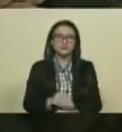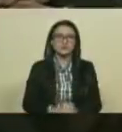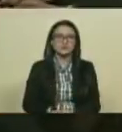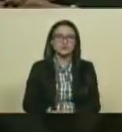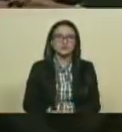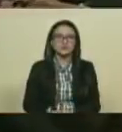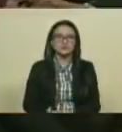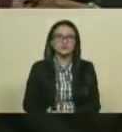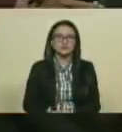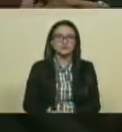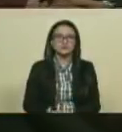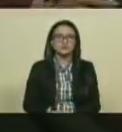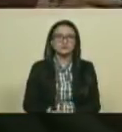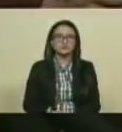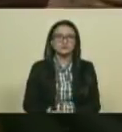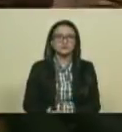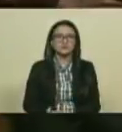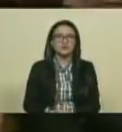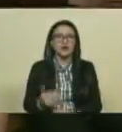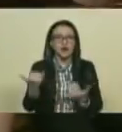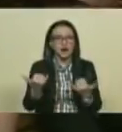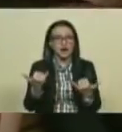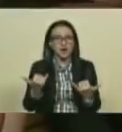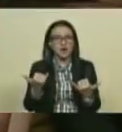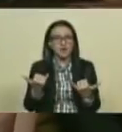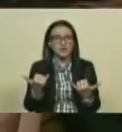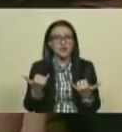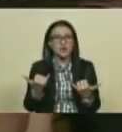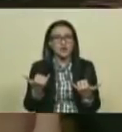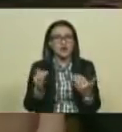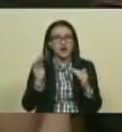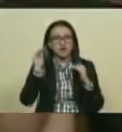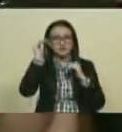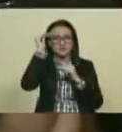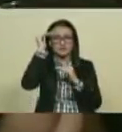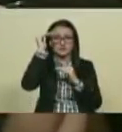Hoy hemos venido acá atendiendo a una invitación